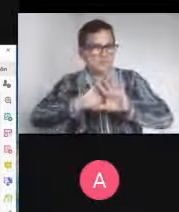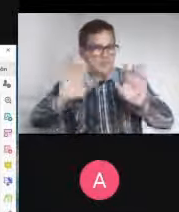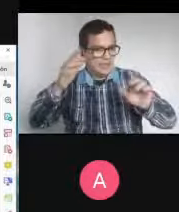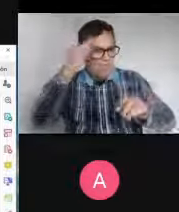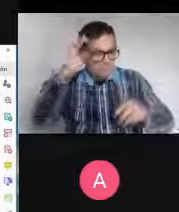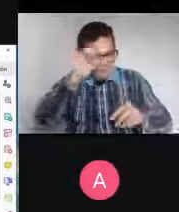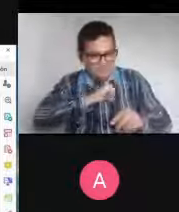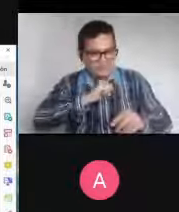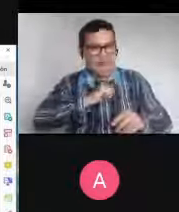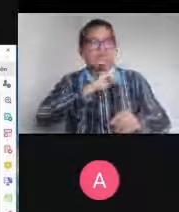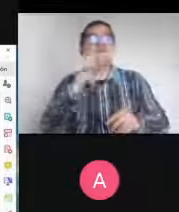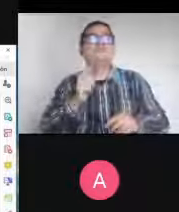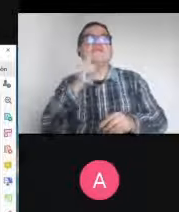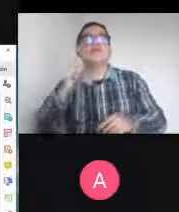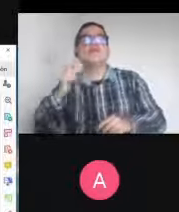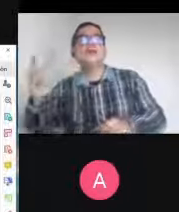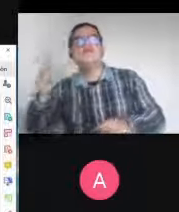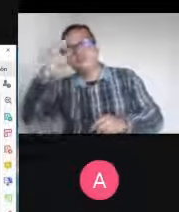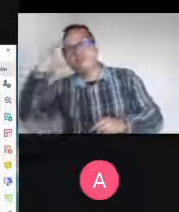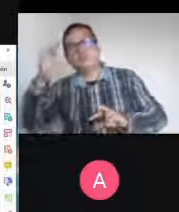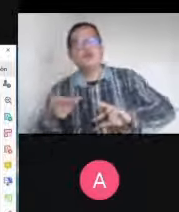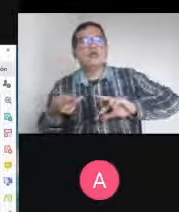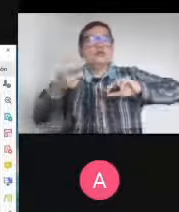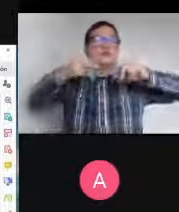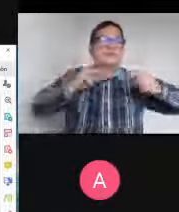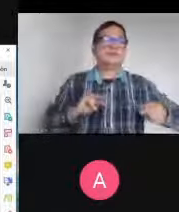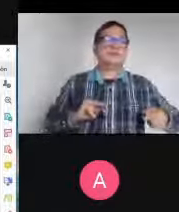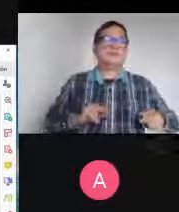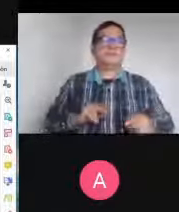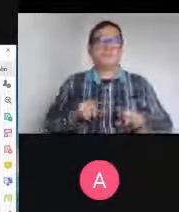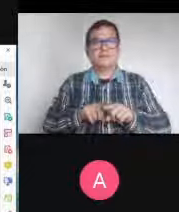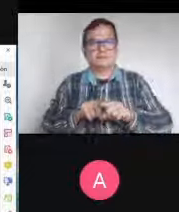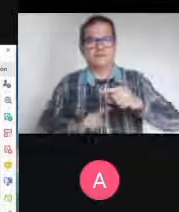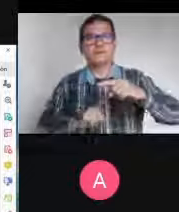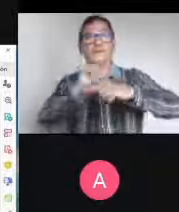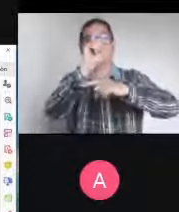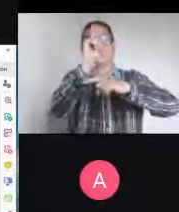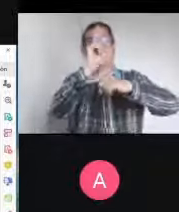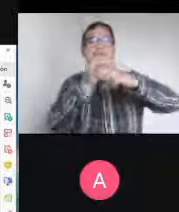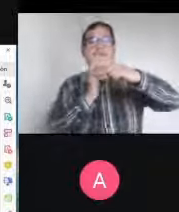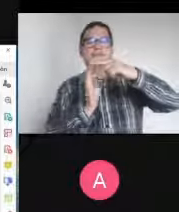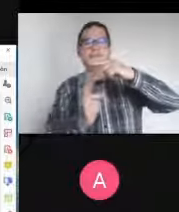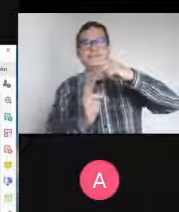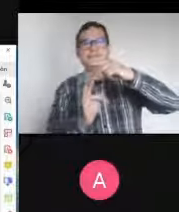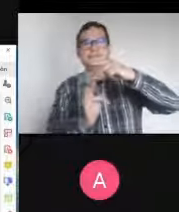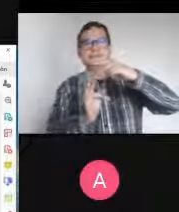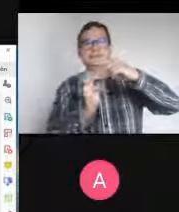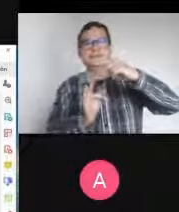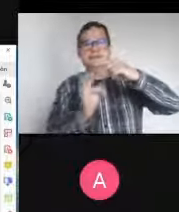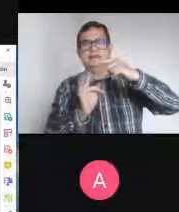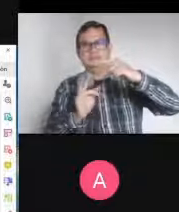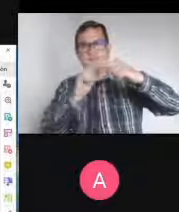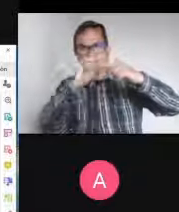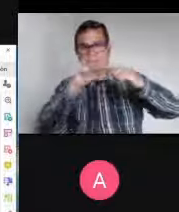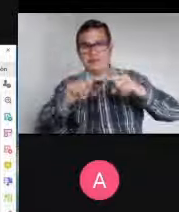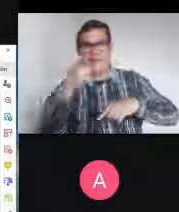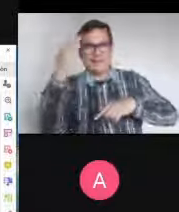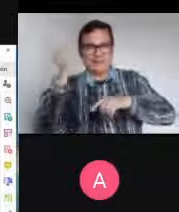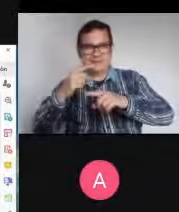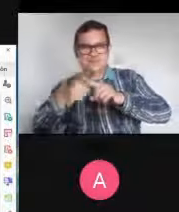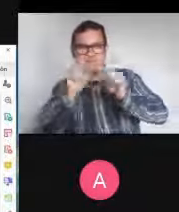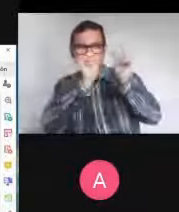frecuencia. Recordemos que la frecuencia es el inverso del periodo, es decir, 1 sobre t. Entonces ese valor que nos da de multiplicar la